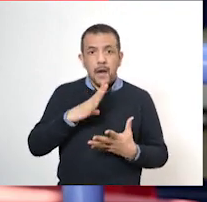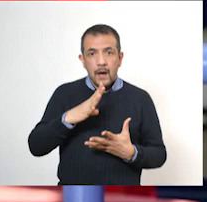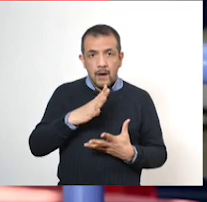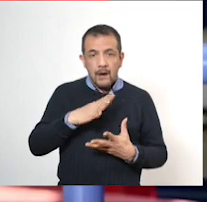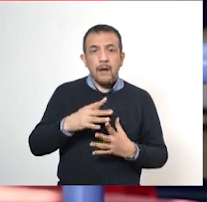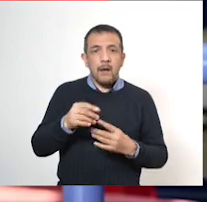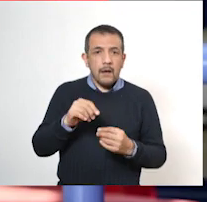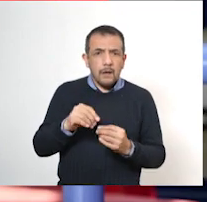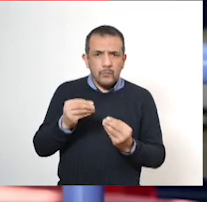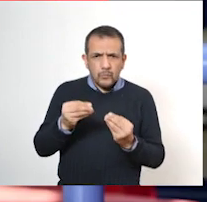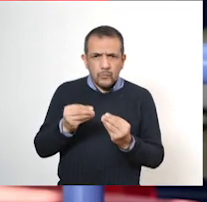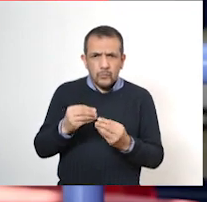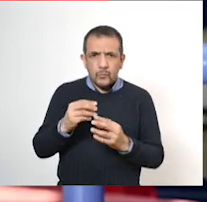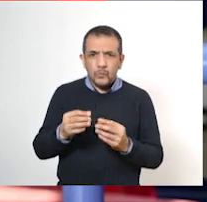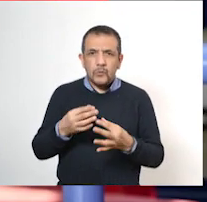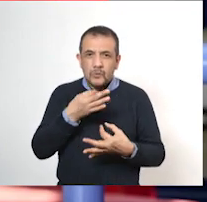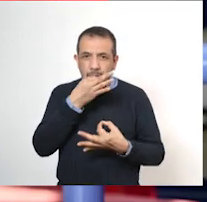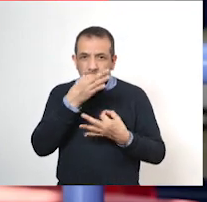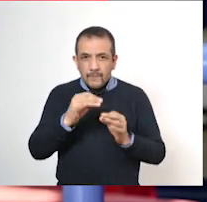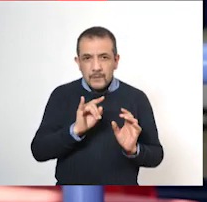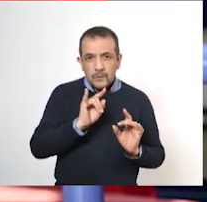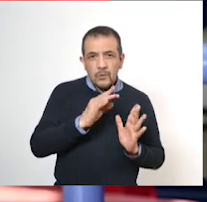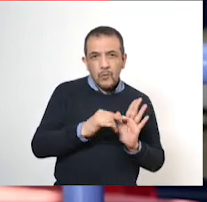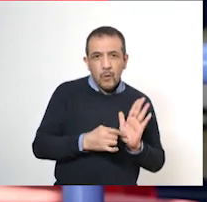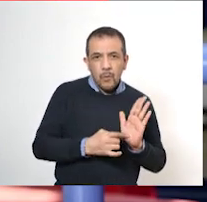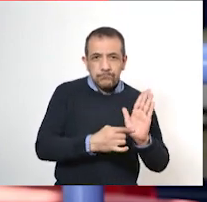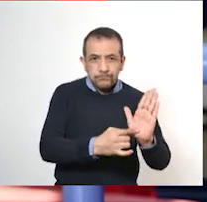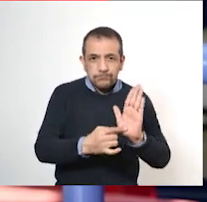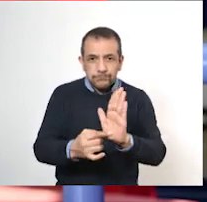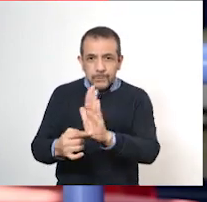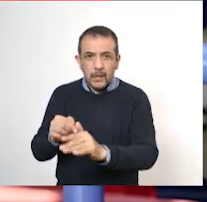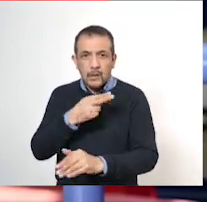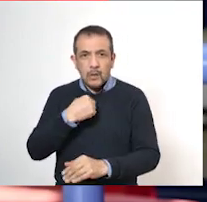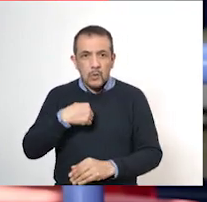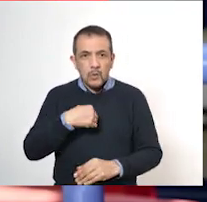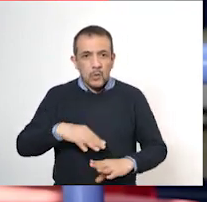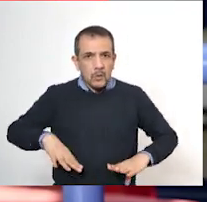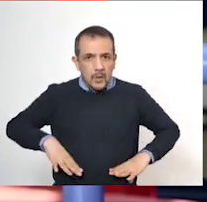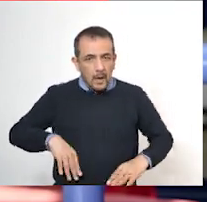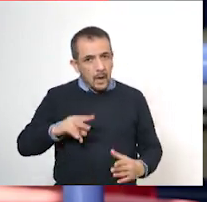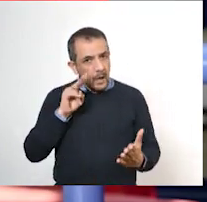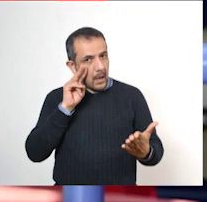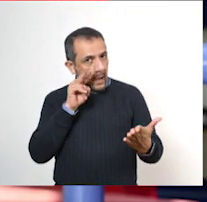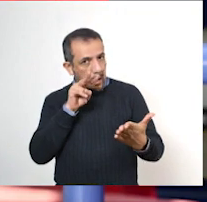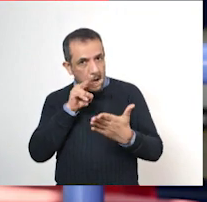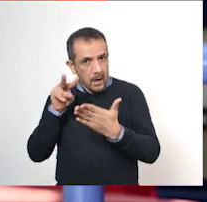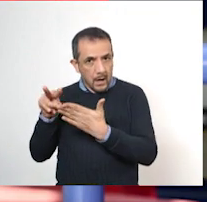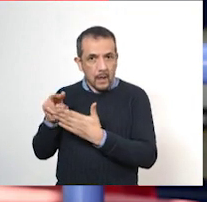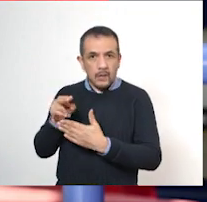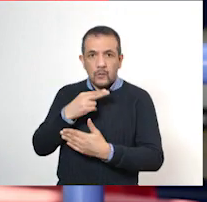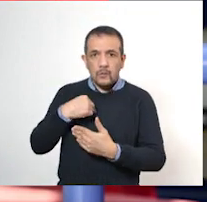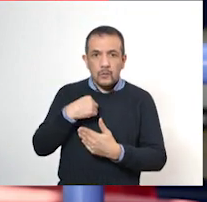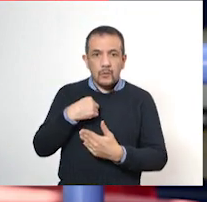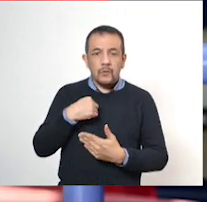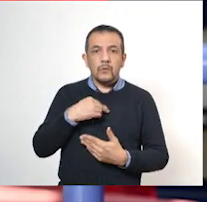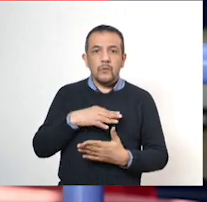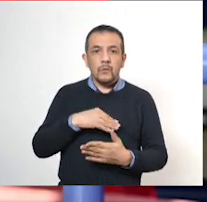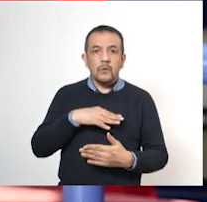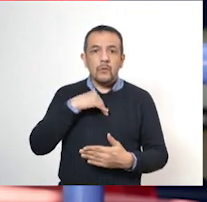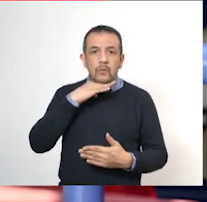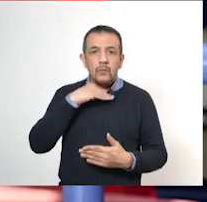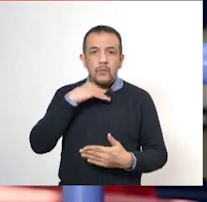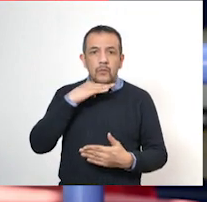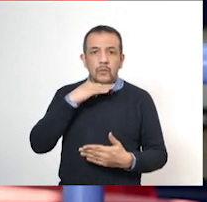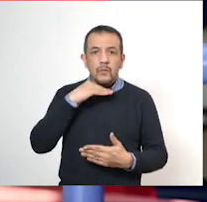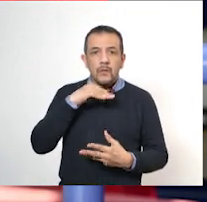hay en nuestro entorno muchos mensajes que hacen que nuestra conducta sea una conducta que nos lleve a una